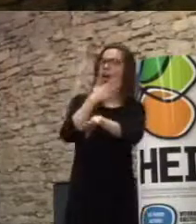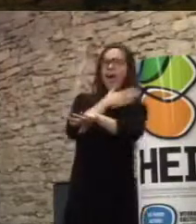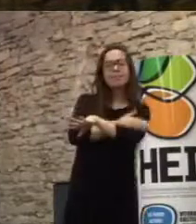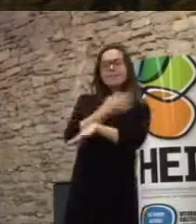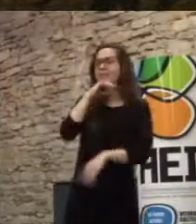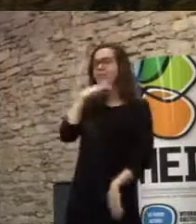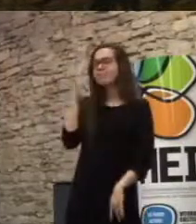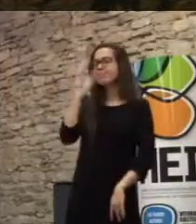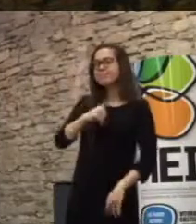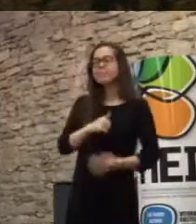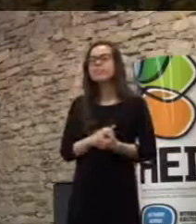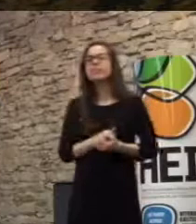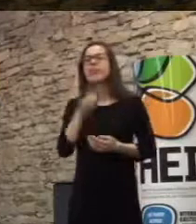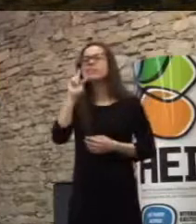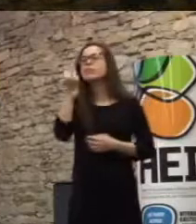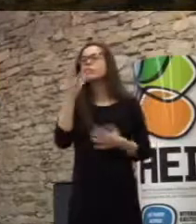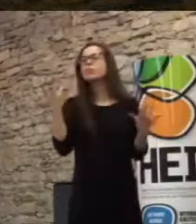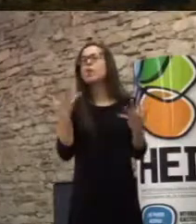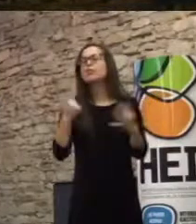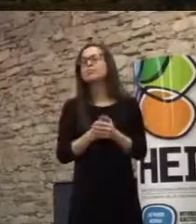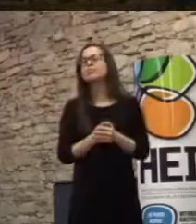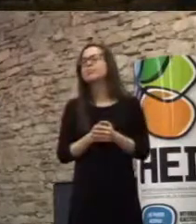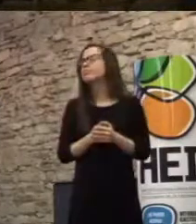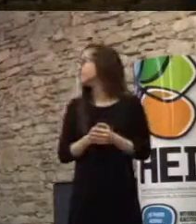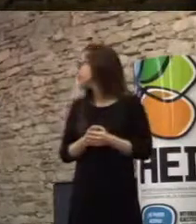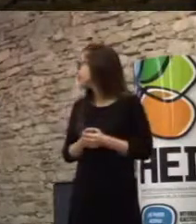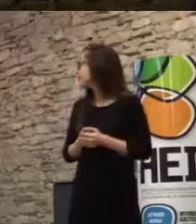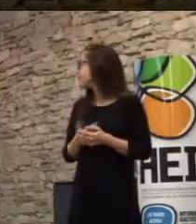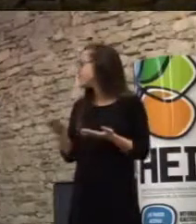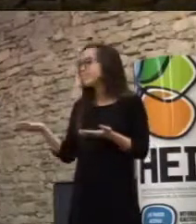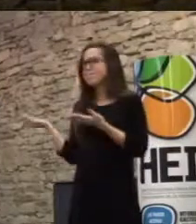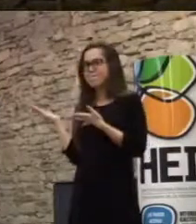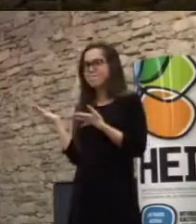y la segunda que viene como emoción nueva es esta